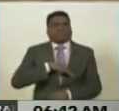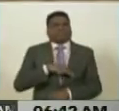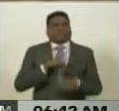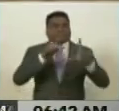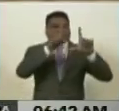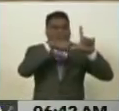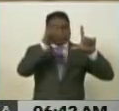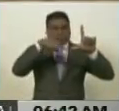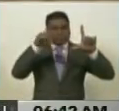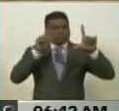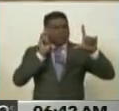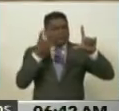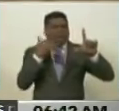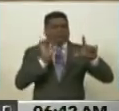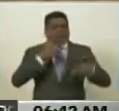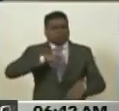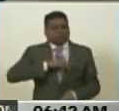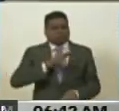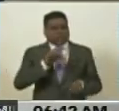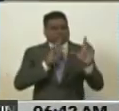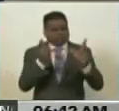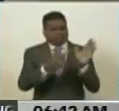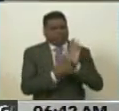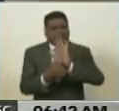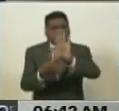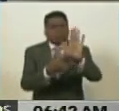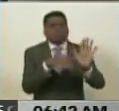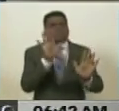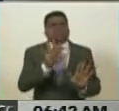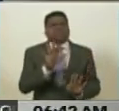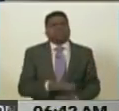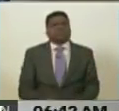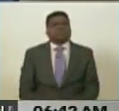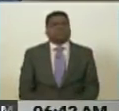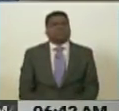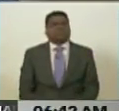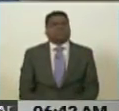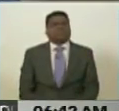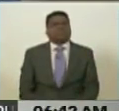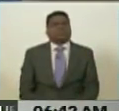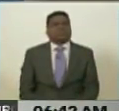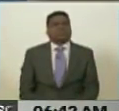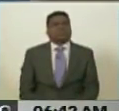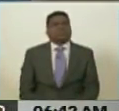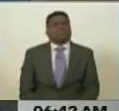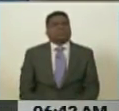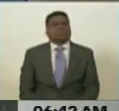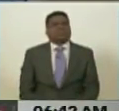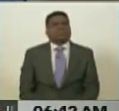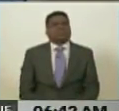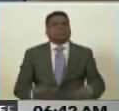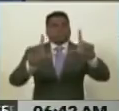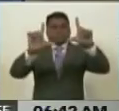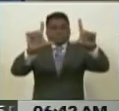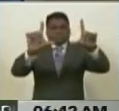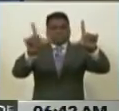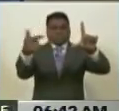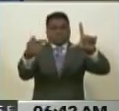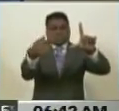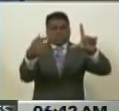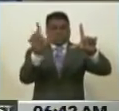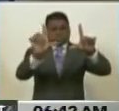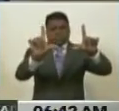con relación a este elemento sobre el ingreso eh el ingreso y ya la está punchando nuestro equipo de producción allí también